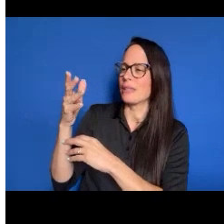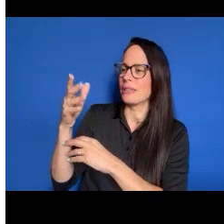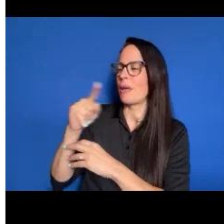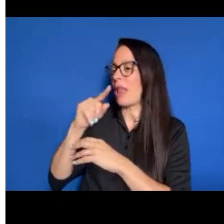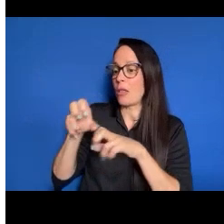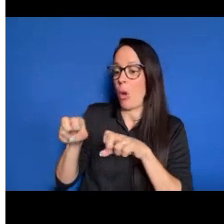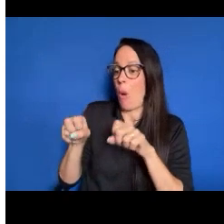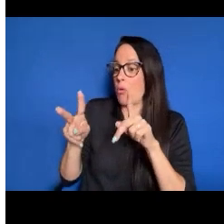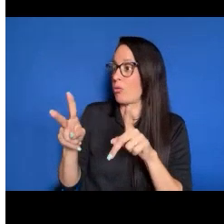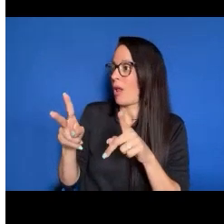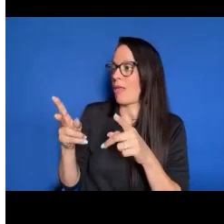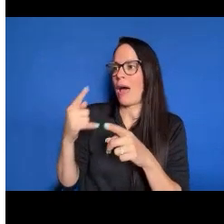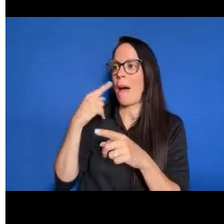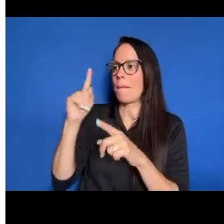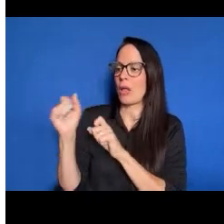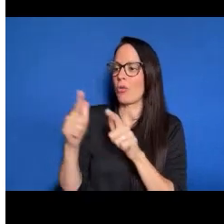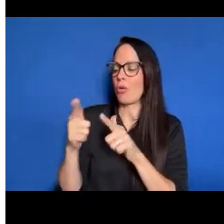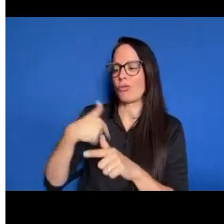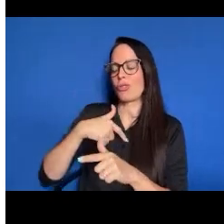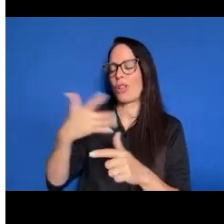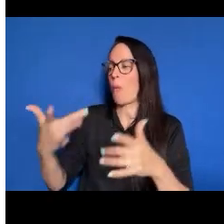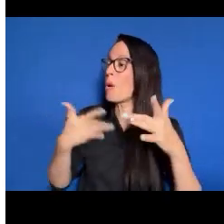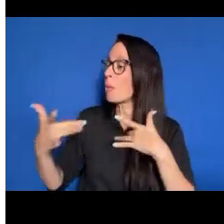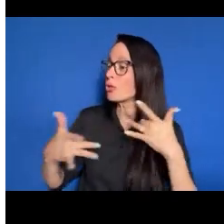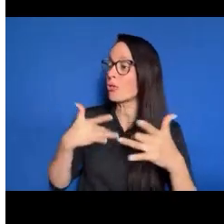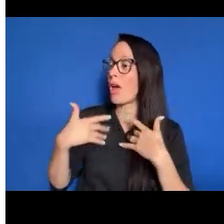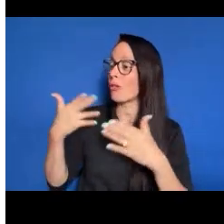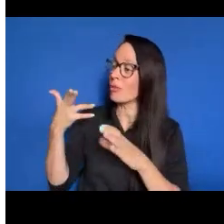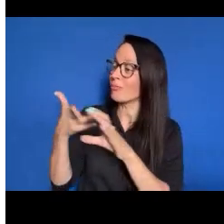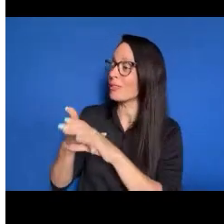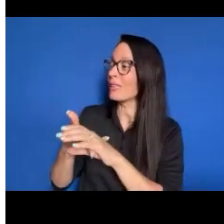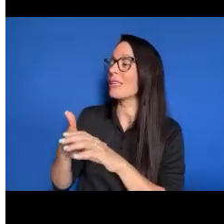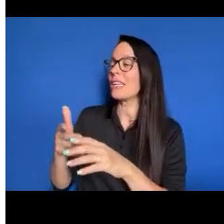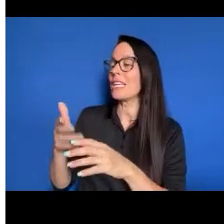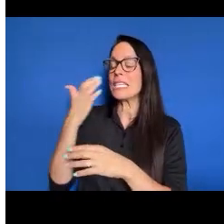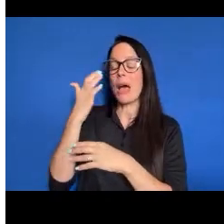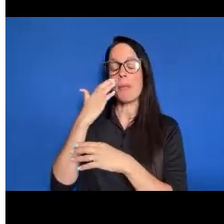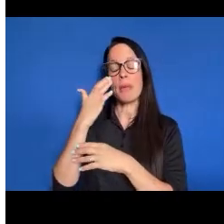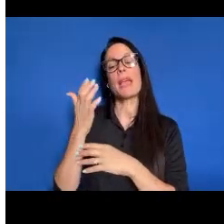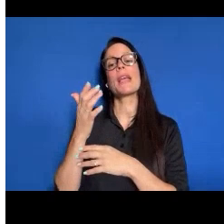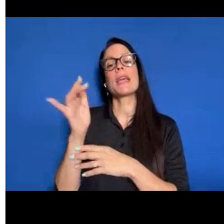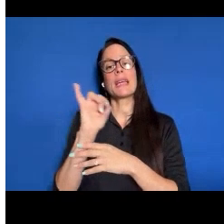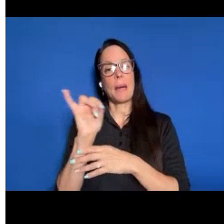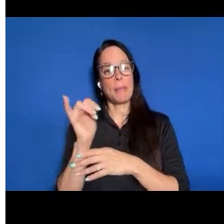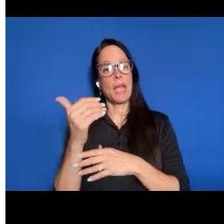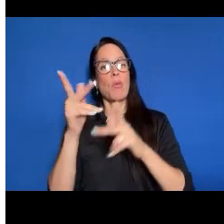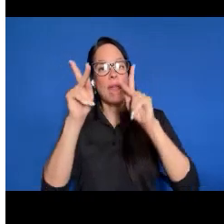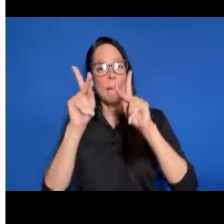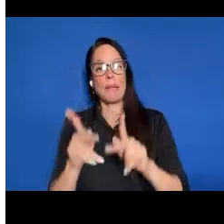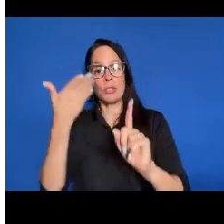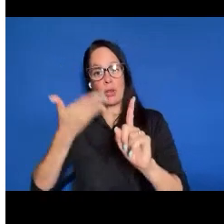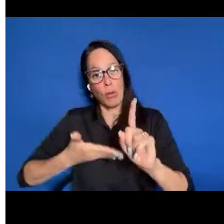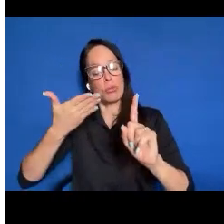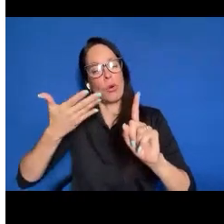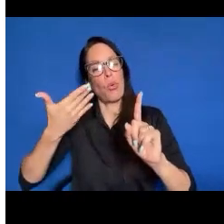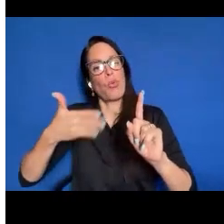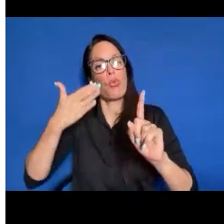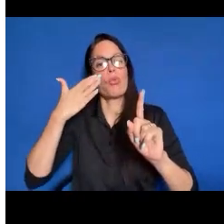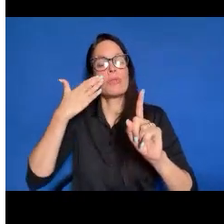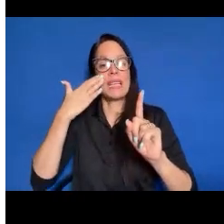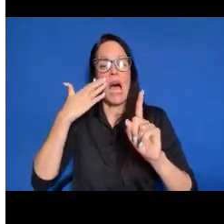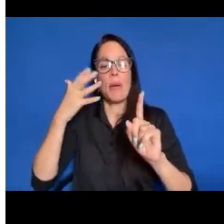que estamos muy emocionados de poder recibirte y saber que estamos también teniendo una persona que sabemos va a añadir mucho a este